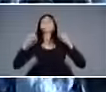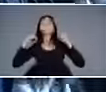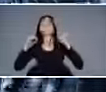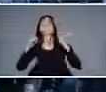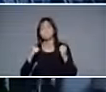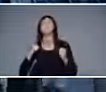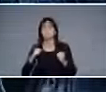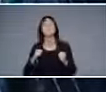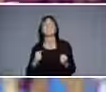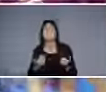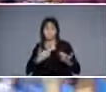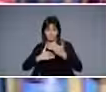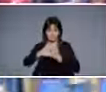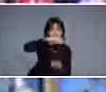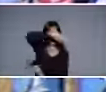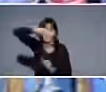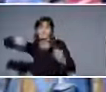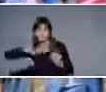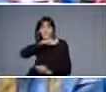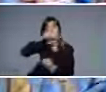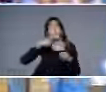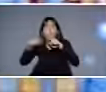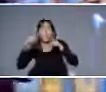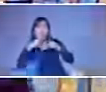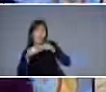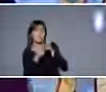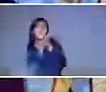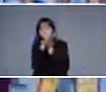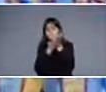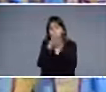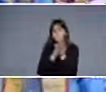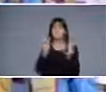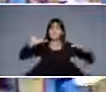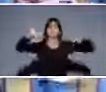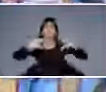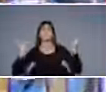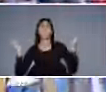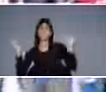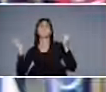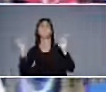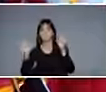Madurando, cada año son menos los sueños que me hacen